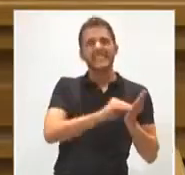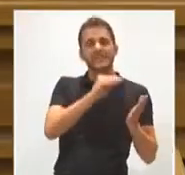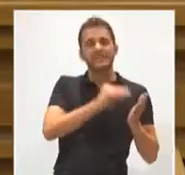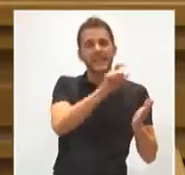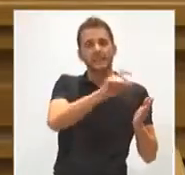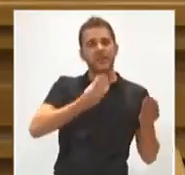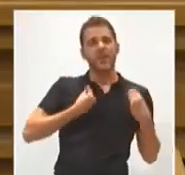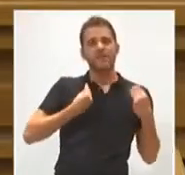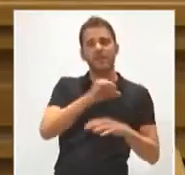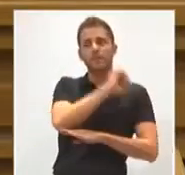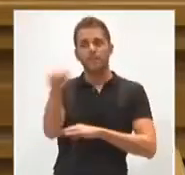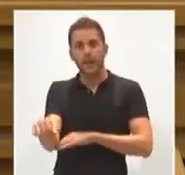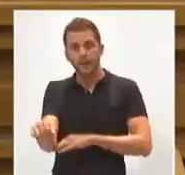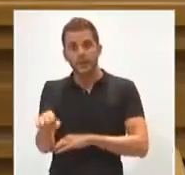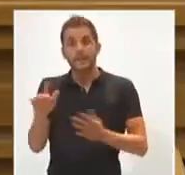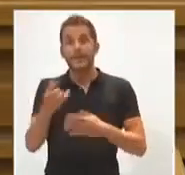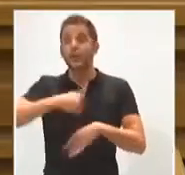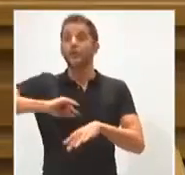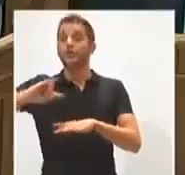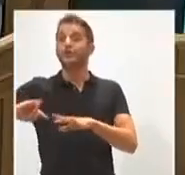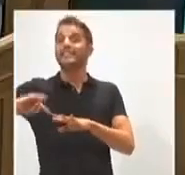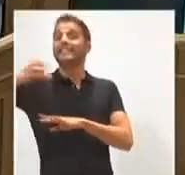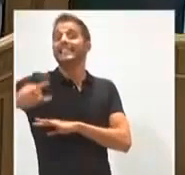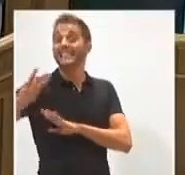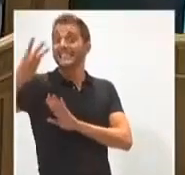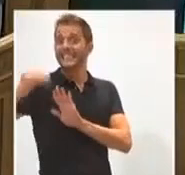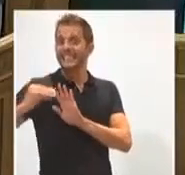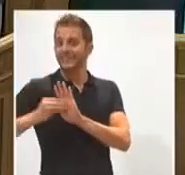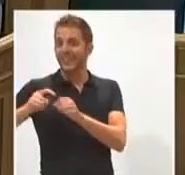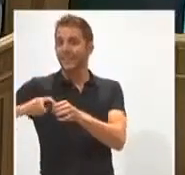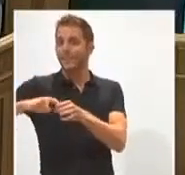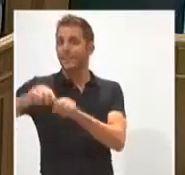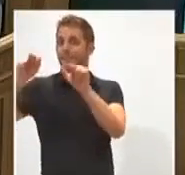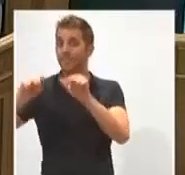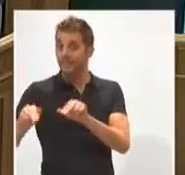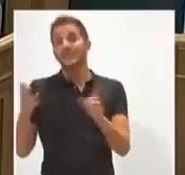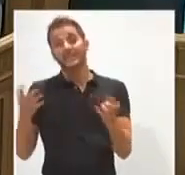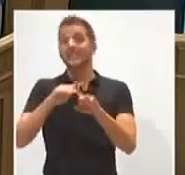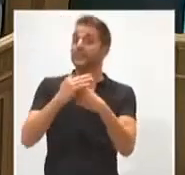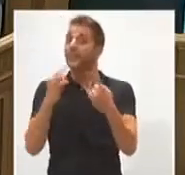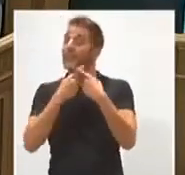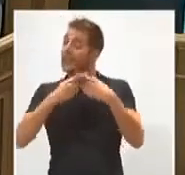públicas en residencias son cosas distintas porque sé cómo cambia el panorama